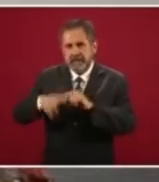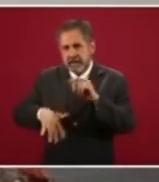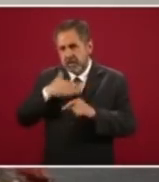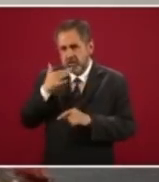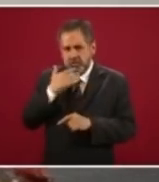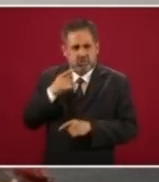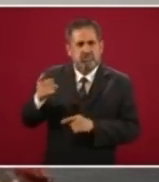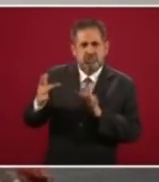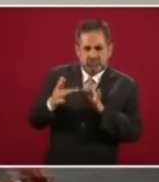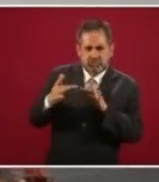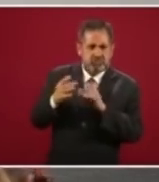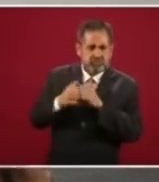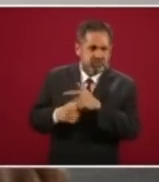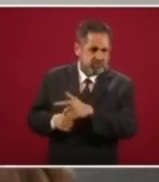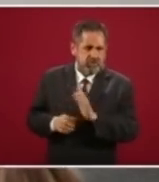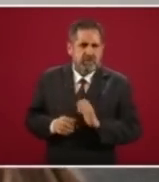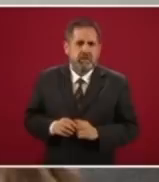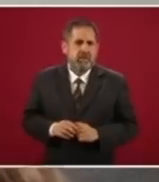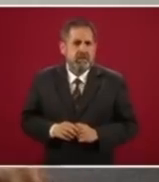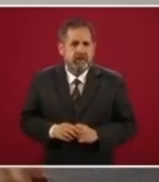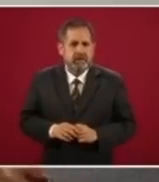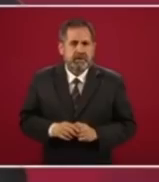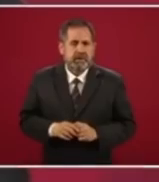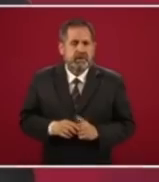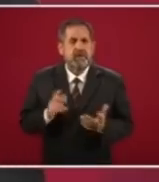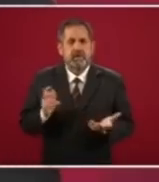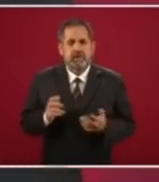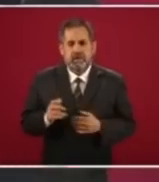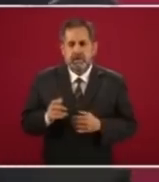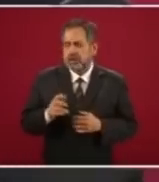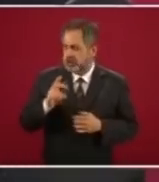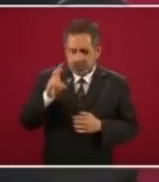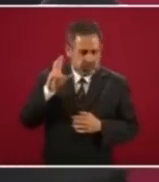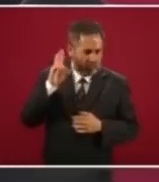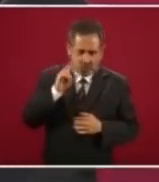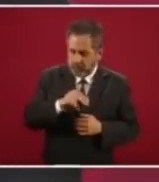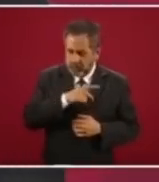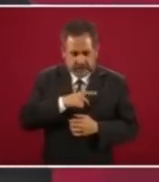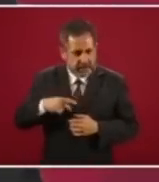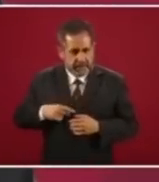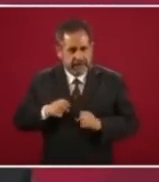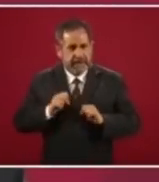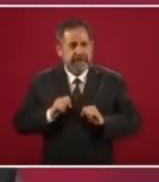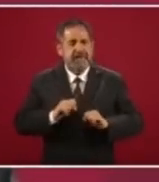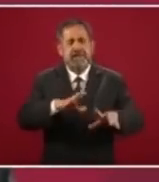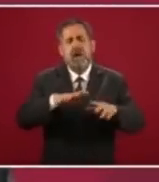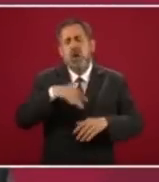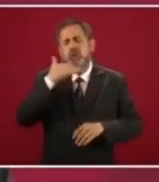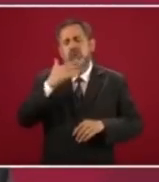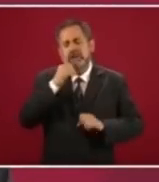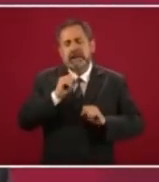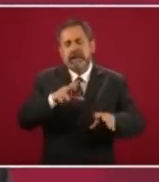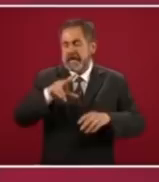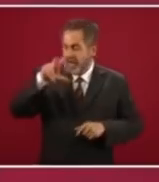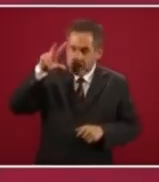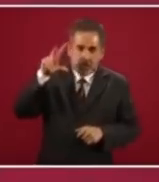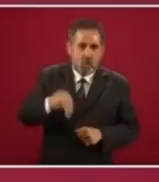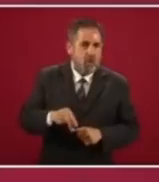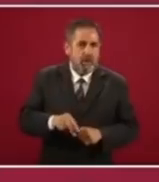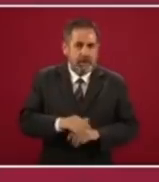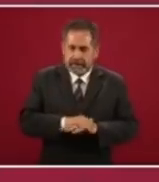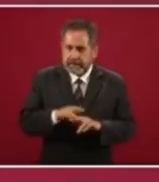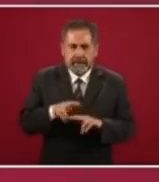Anticorrupción, que no se permita a nadie la corrupción.